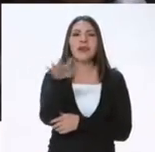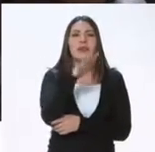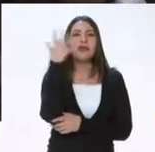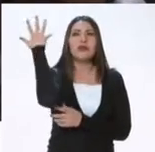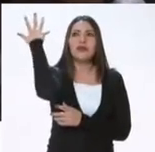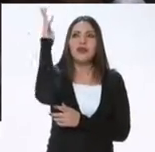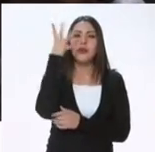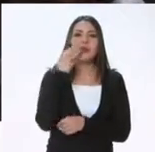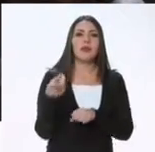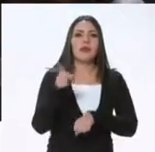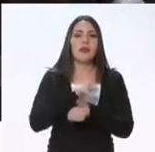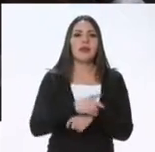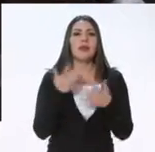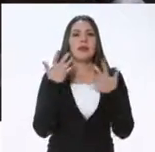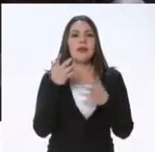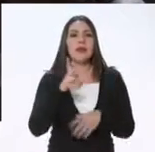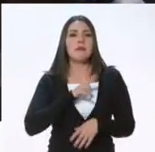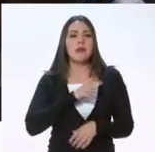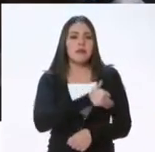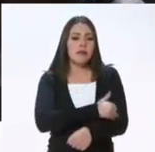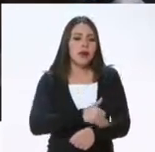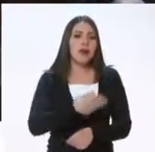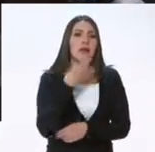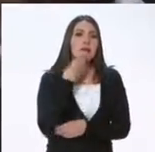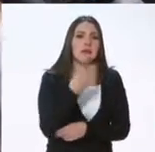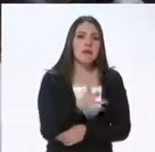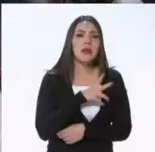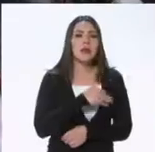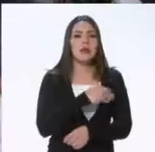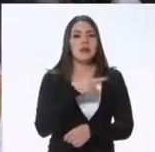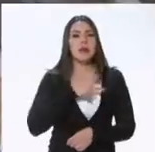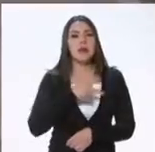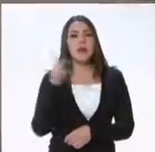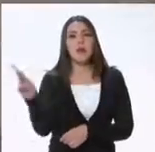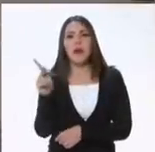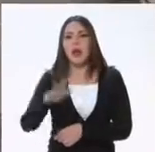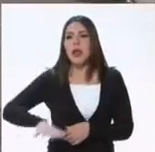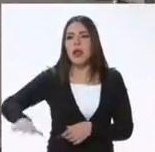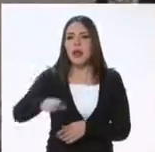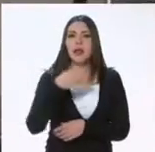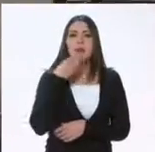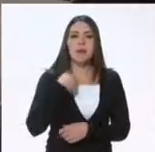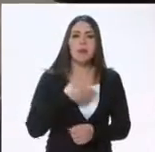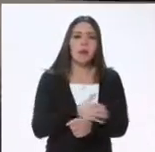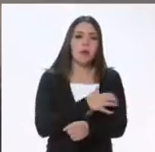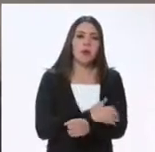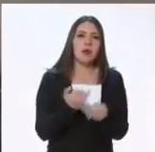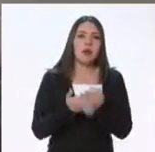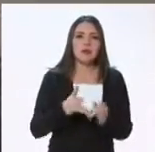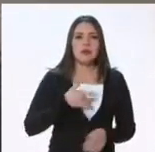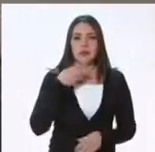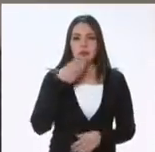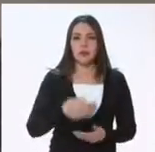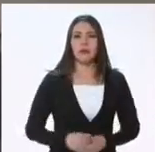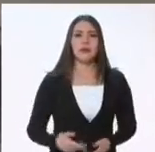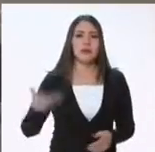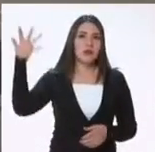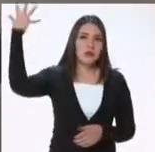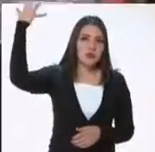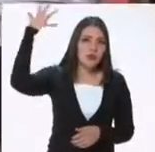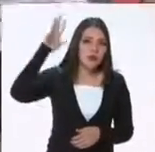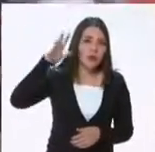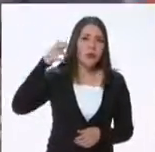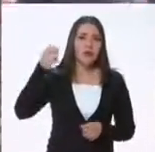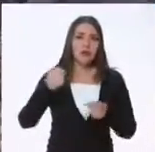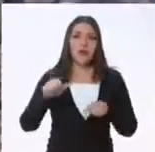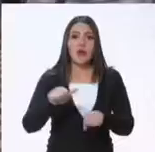el bienestar de mi familia, el bienestar de todo el pueblo, el bienestar de todos mis compañeros. Bajo el sol, esquivando carros, cruzando avenidas